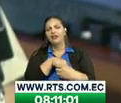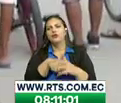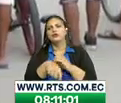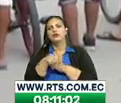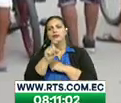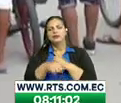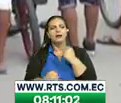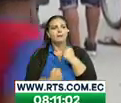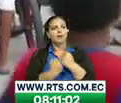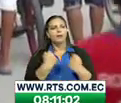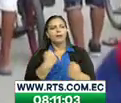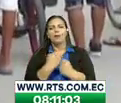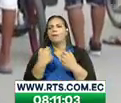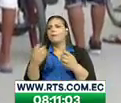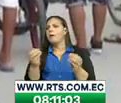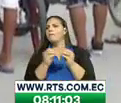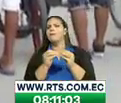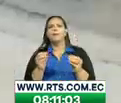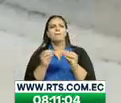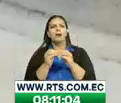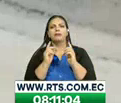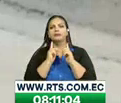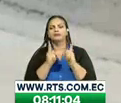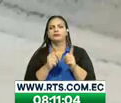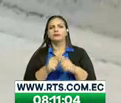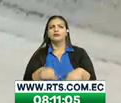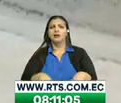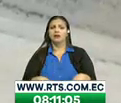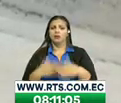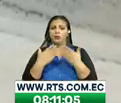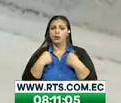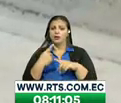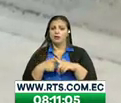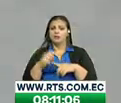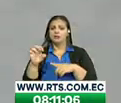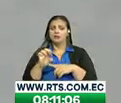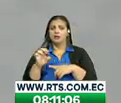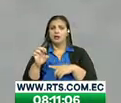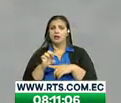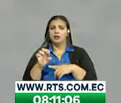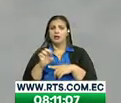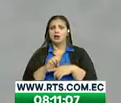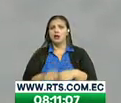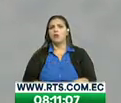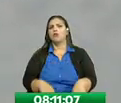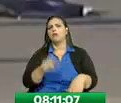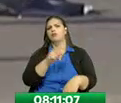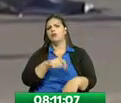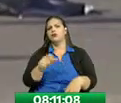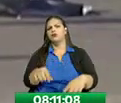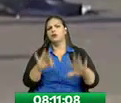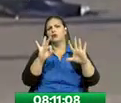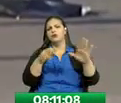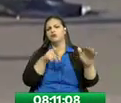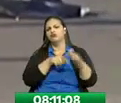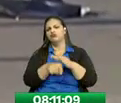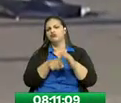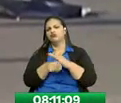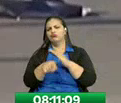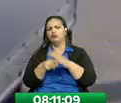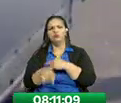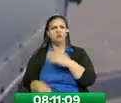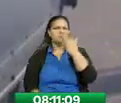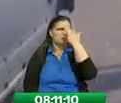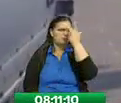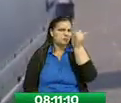cadena. En Guayaquil, a días de terminar enero, ya se contabilizan 8 los muertos con historial delictivo. La policía maneja 3